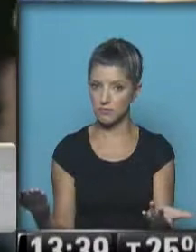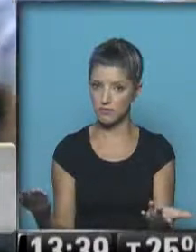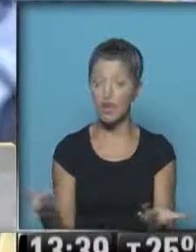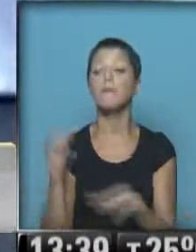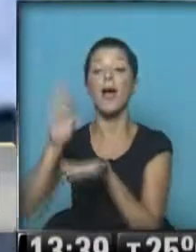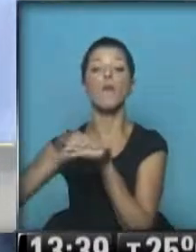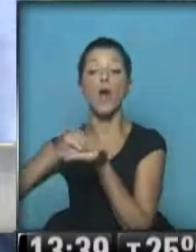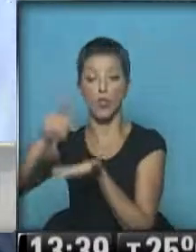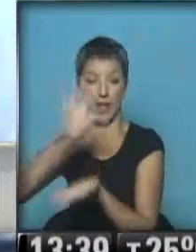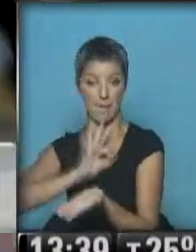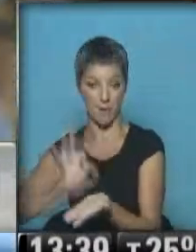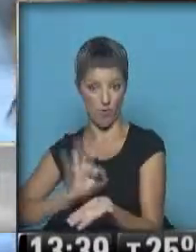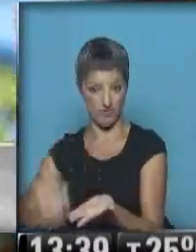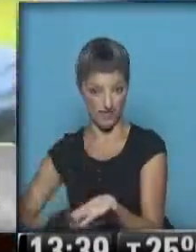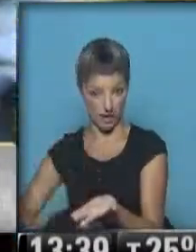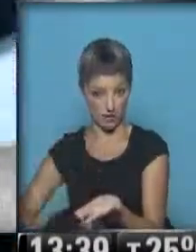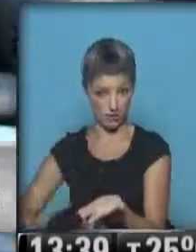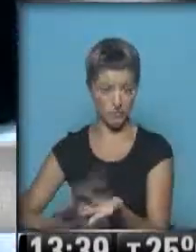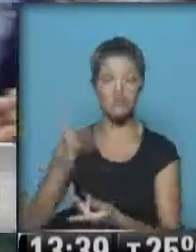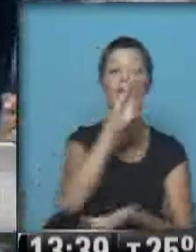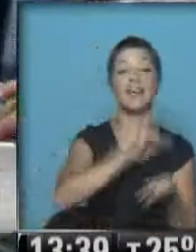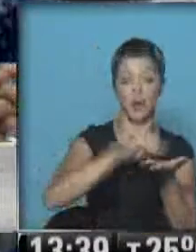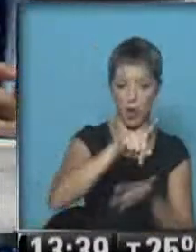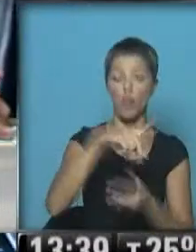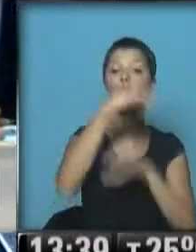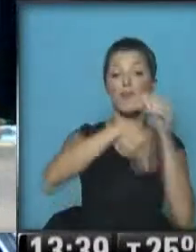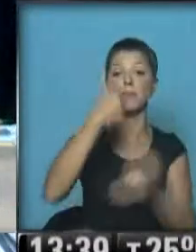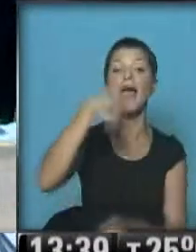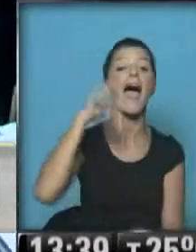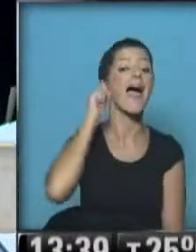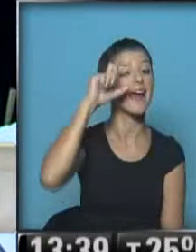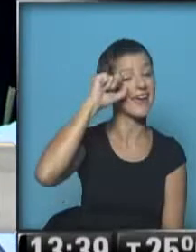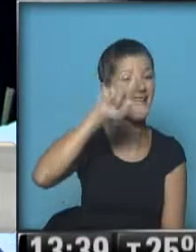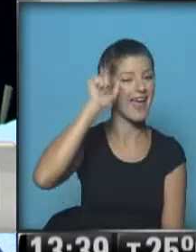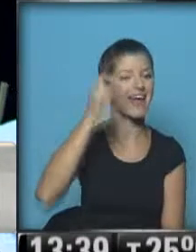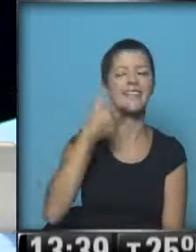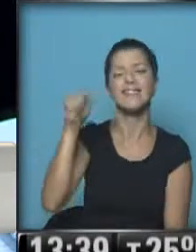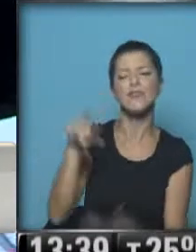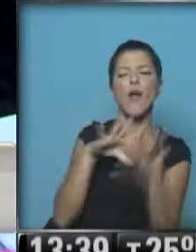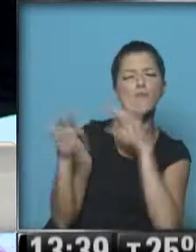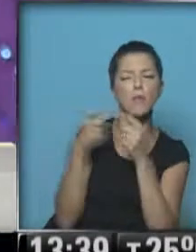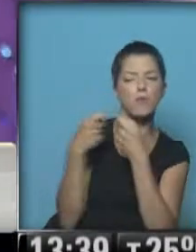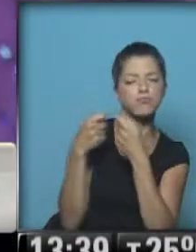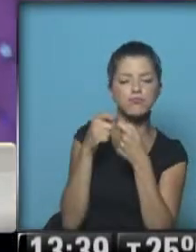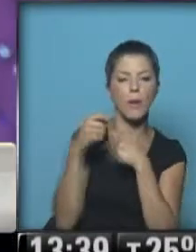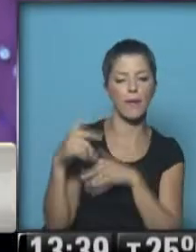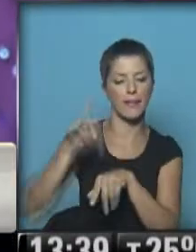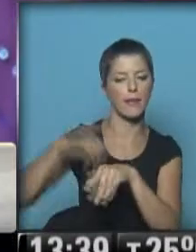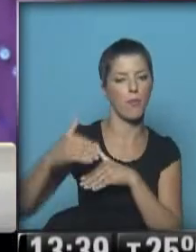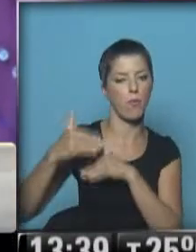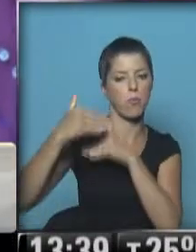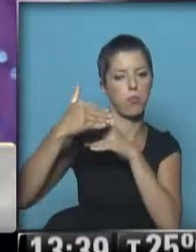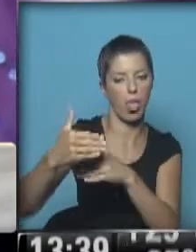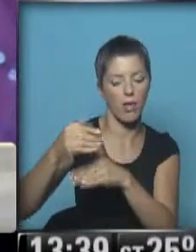abogado defensor de la familia de Ángeles Rawson, estamos hablando del doctor Pablo Lanusse, es una maniobra dilatoria para el defensor